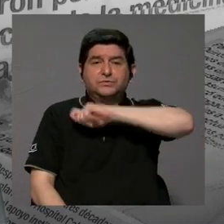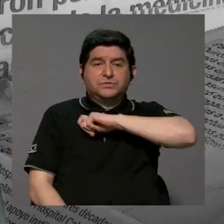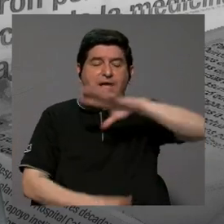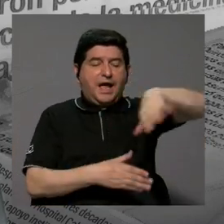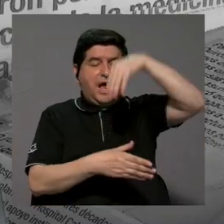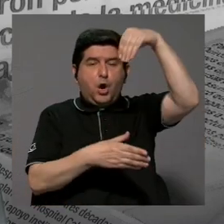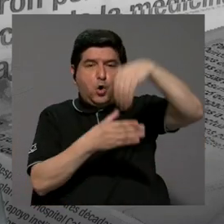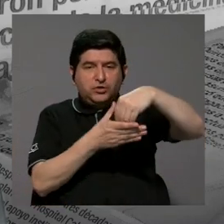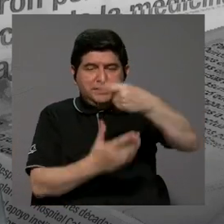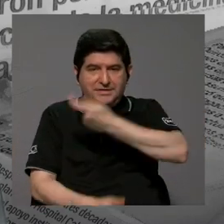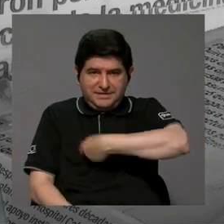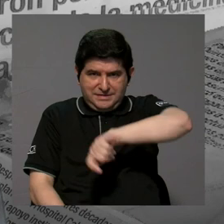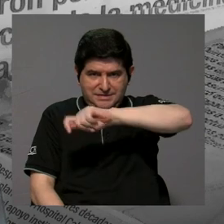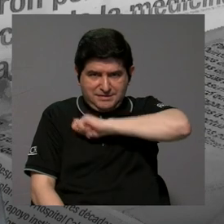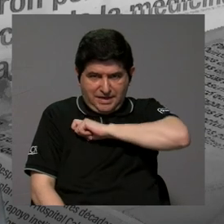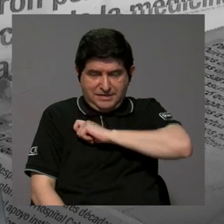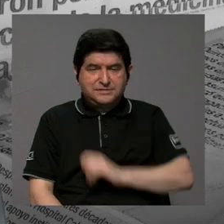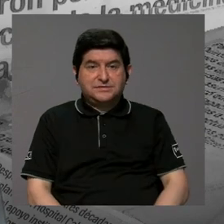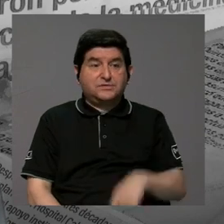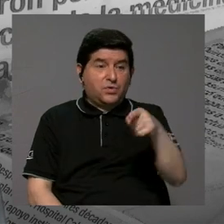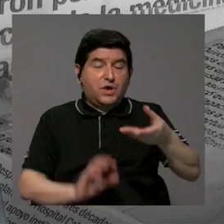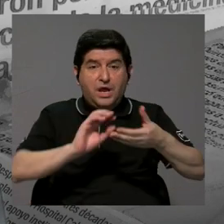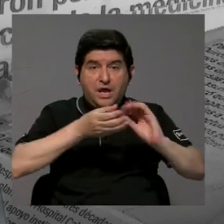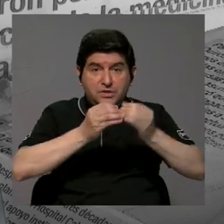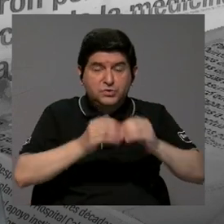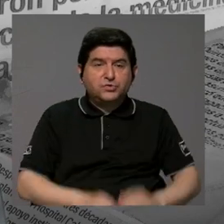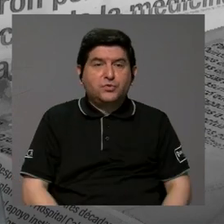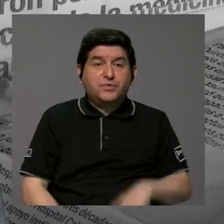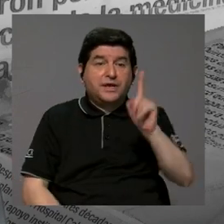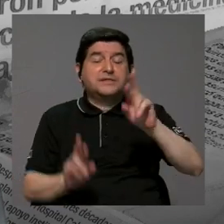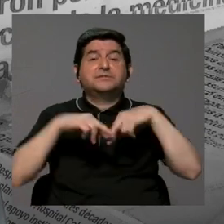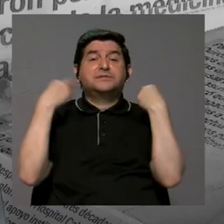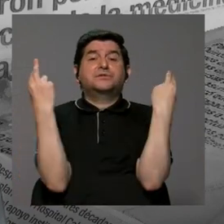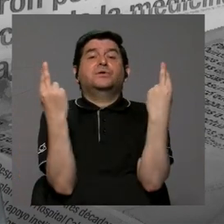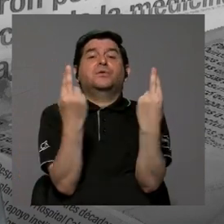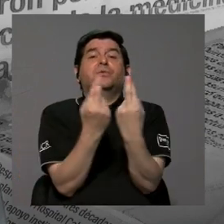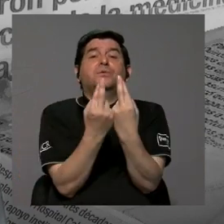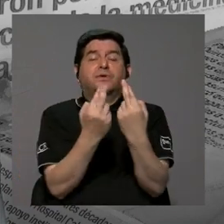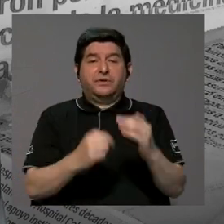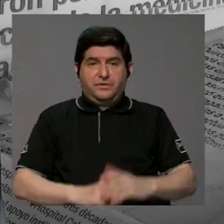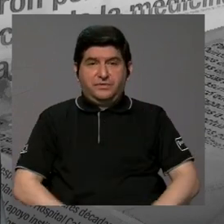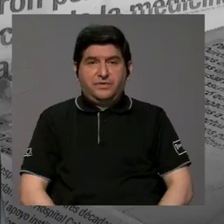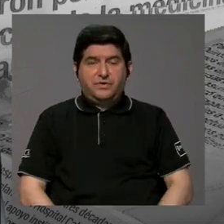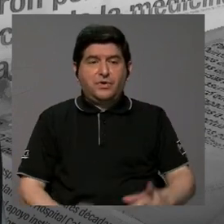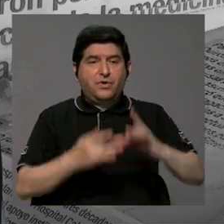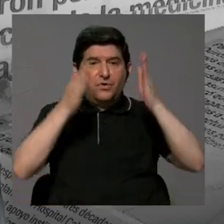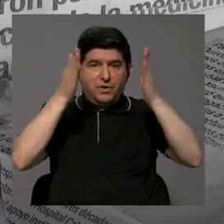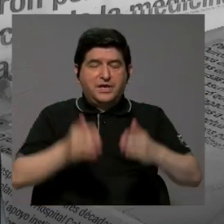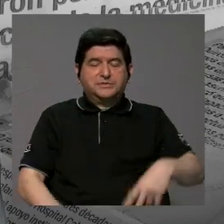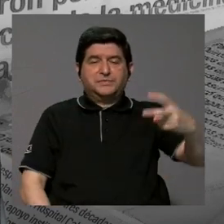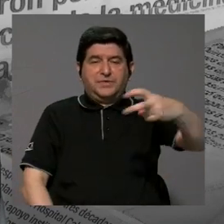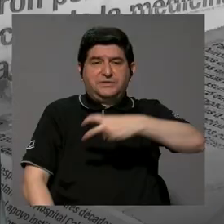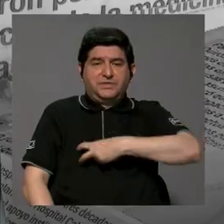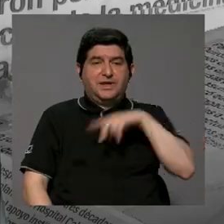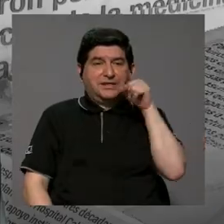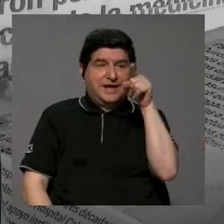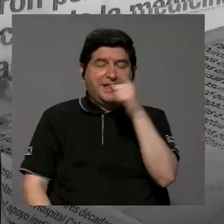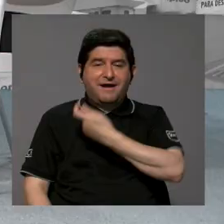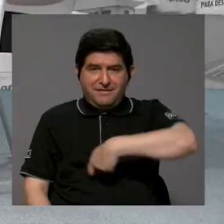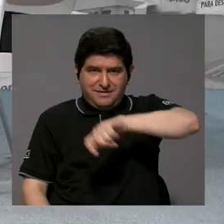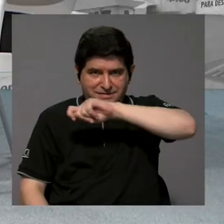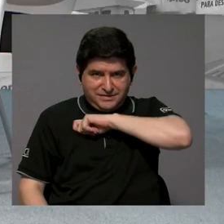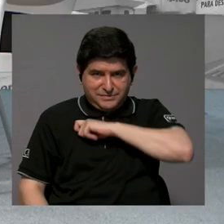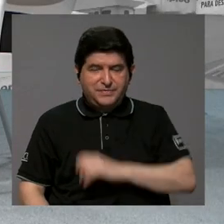en el contexto español, que de hecho esos indicadores salieron de una reunión de expertos en trasplante en